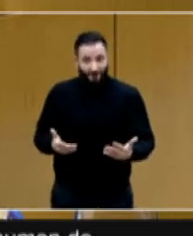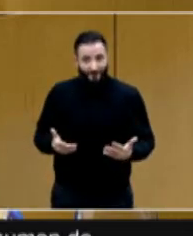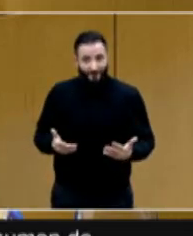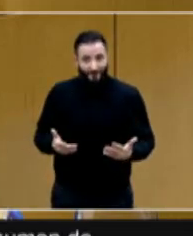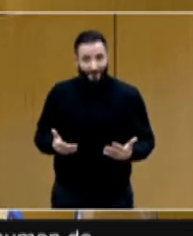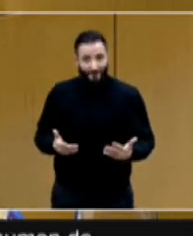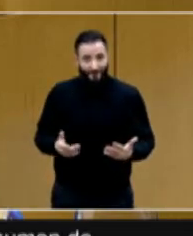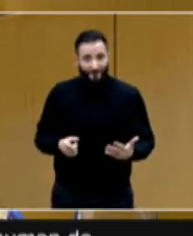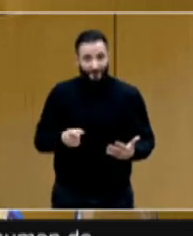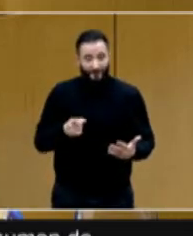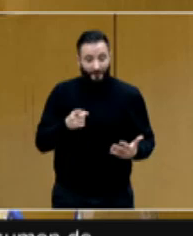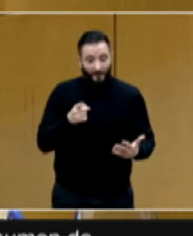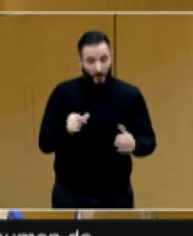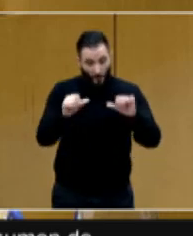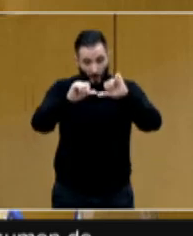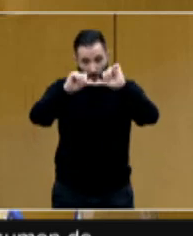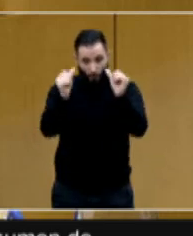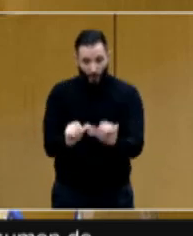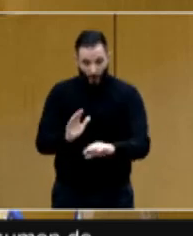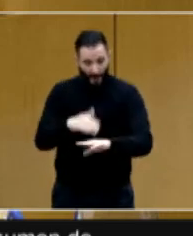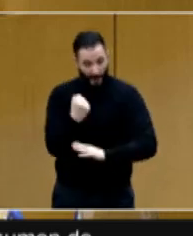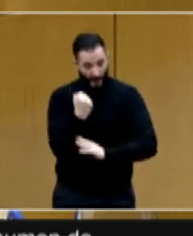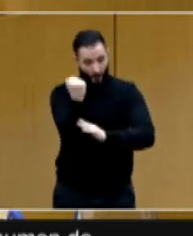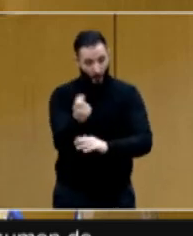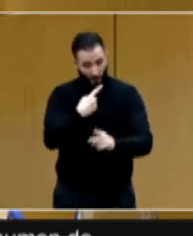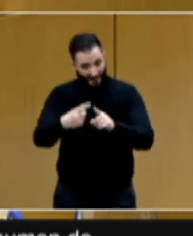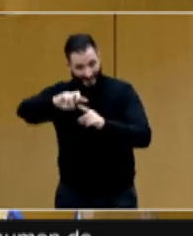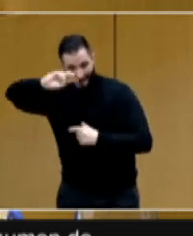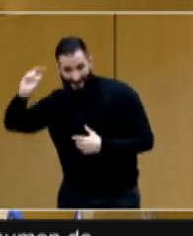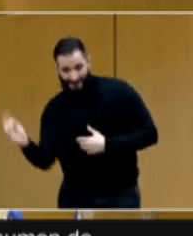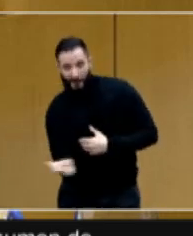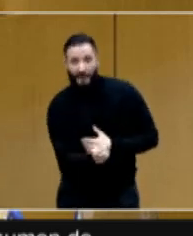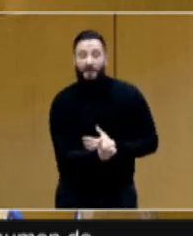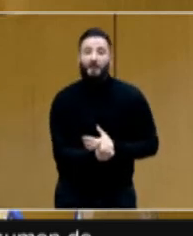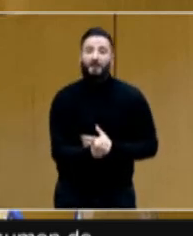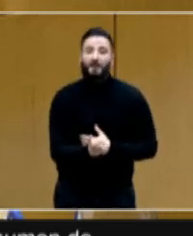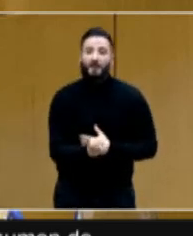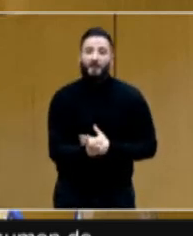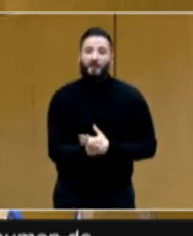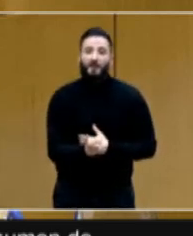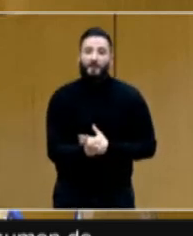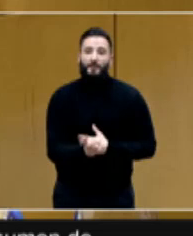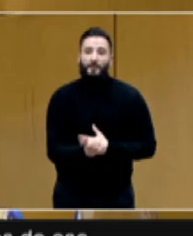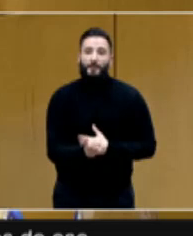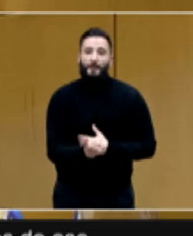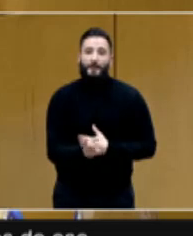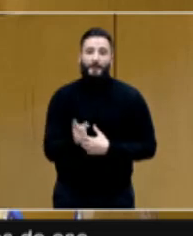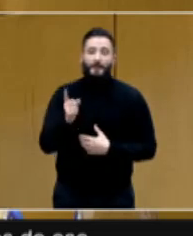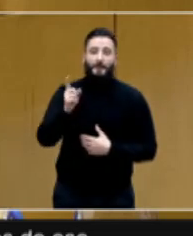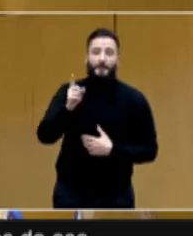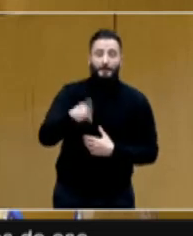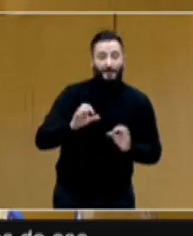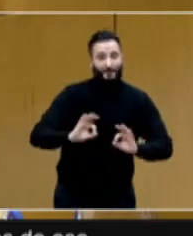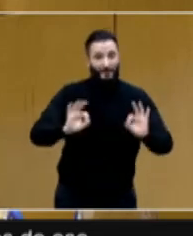aplicación es de ese modelo de apoyo versátil al que antes me refería y una de las grandes aportaciones Y bueno pues diría más la propia persona con discapacidad